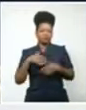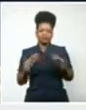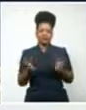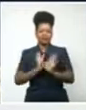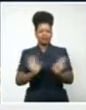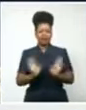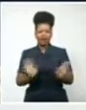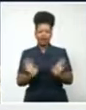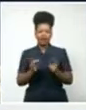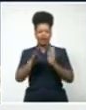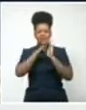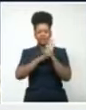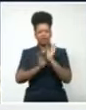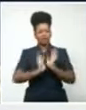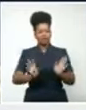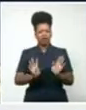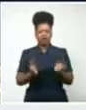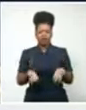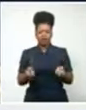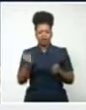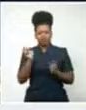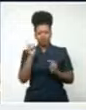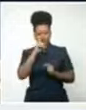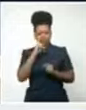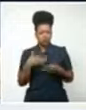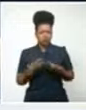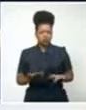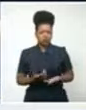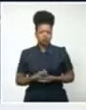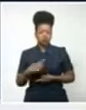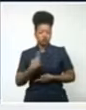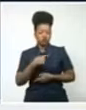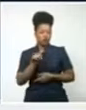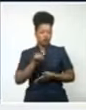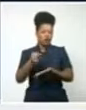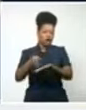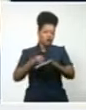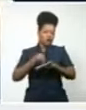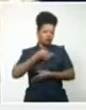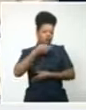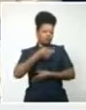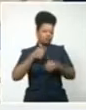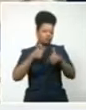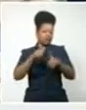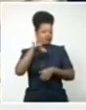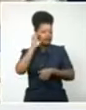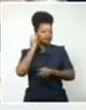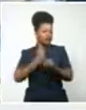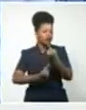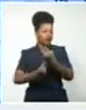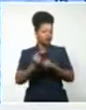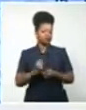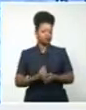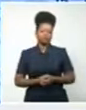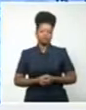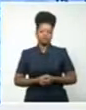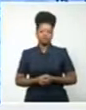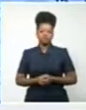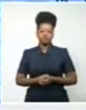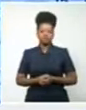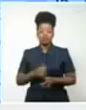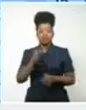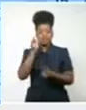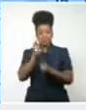con estas medidas? Y creo que estas cosas a veces nos ayudan a entender algo. Arriba. Comenzamos, doctor, la ronda de